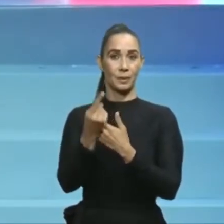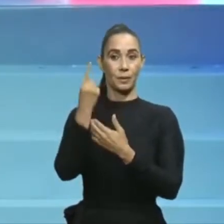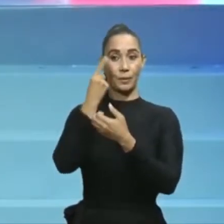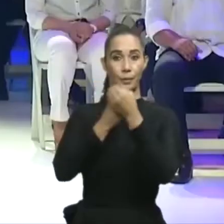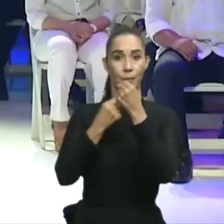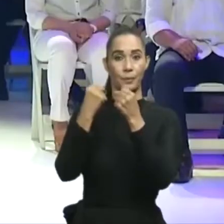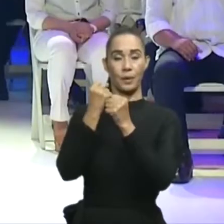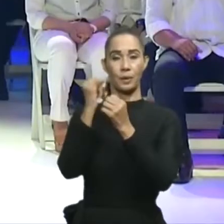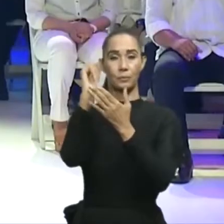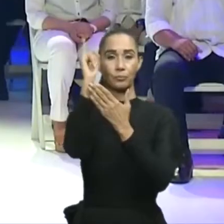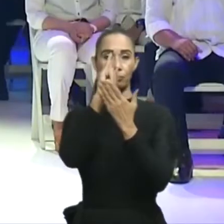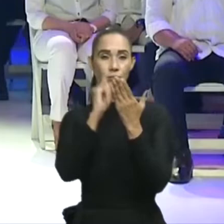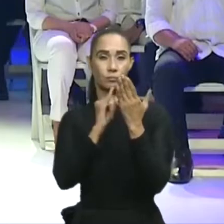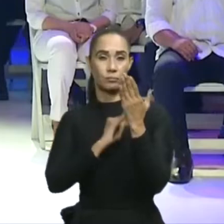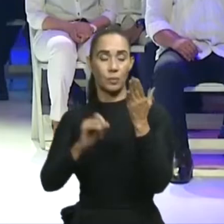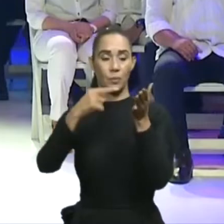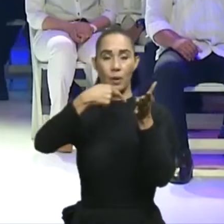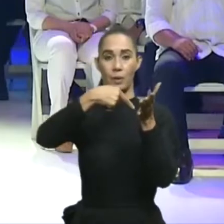año de diseños